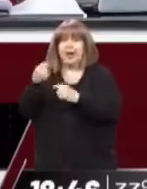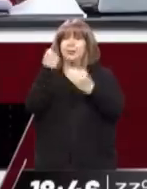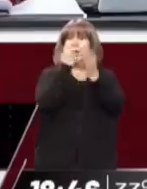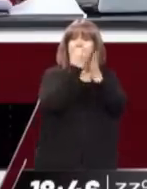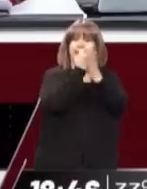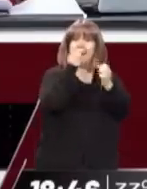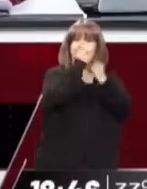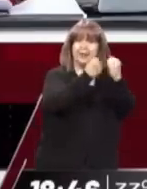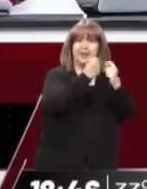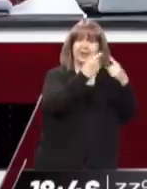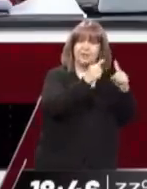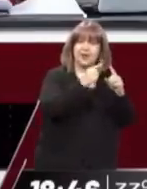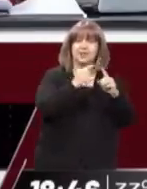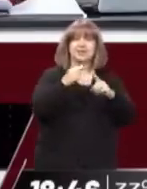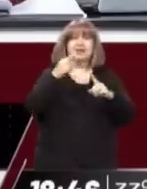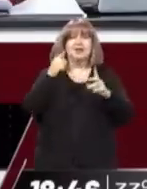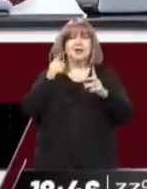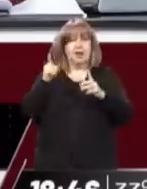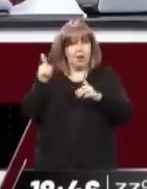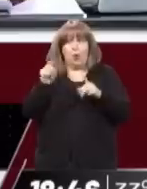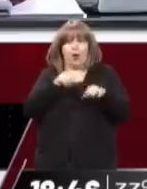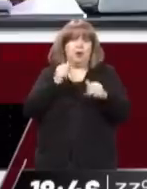muy profunda en la víctima.